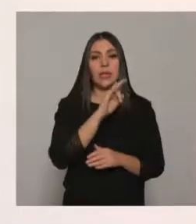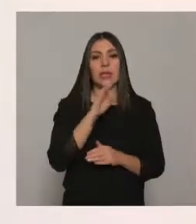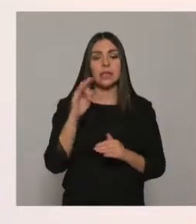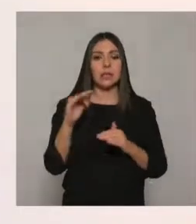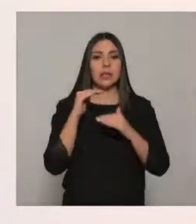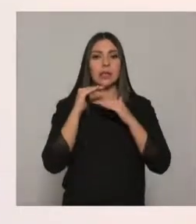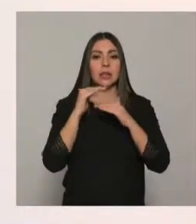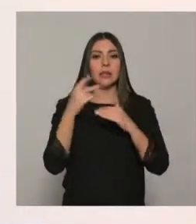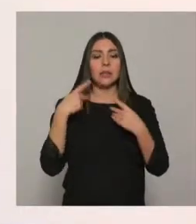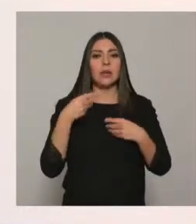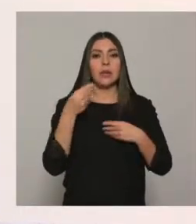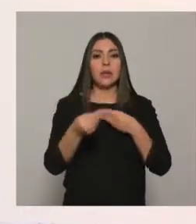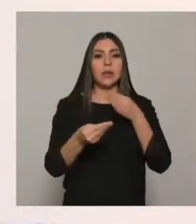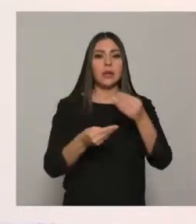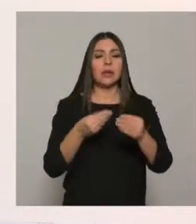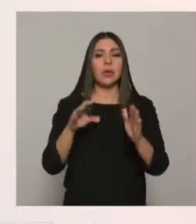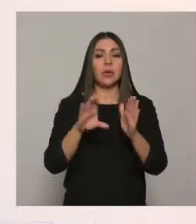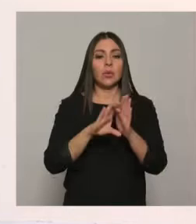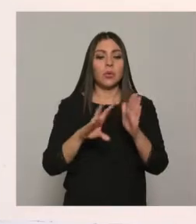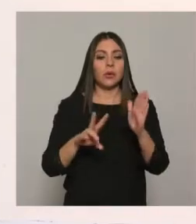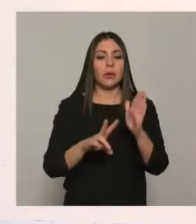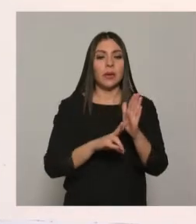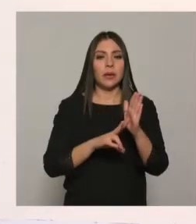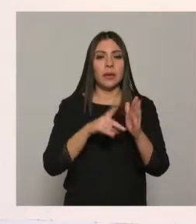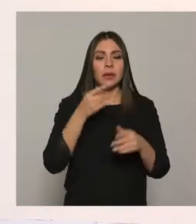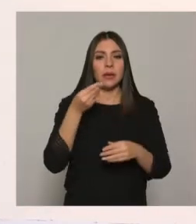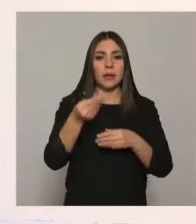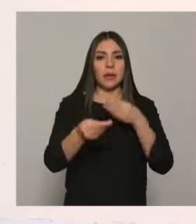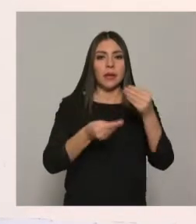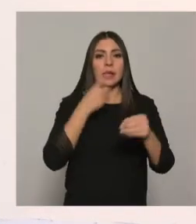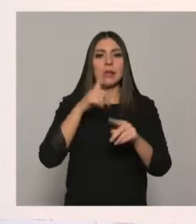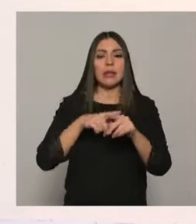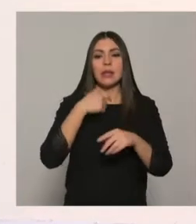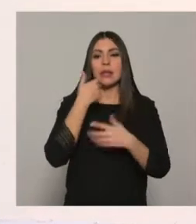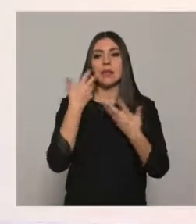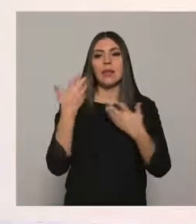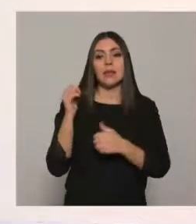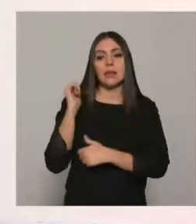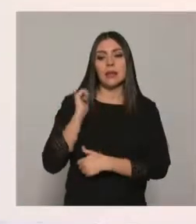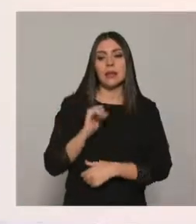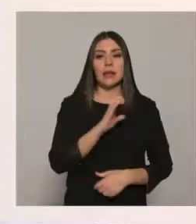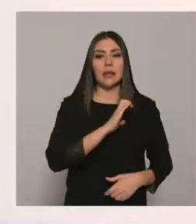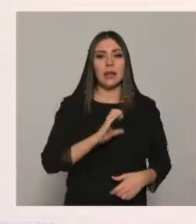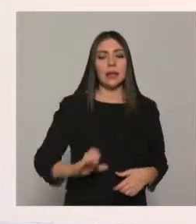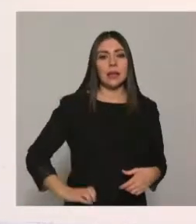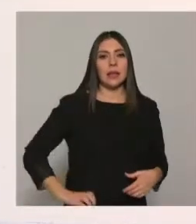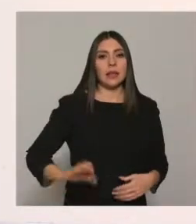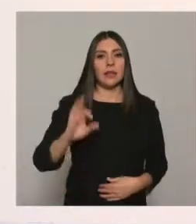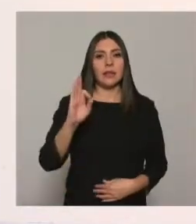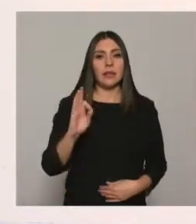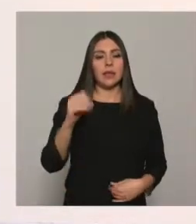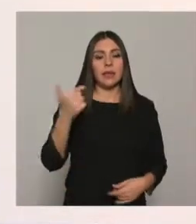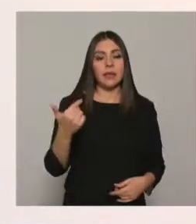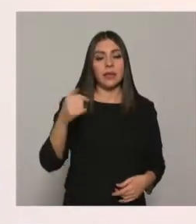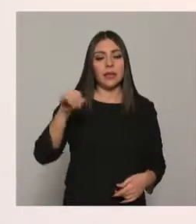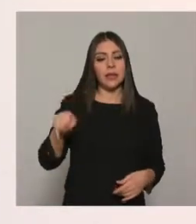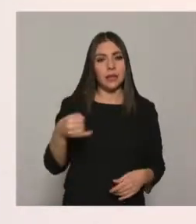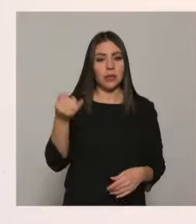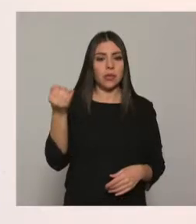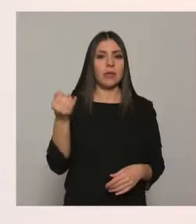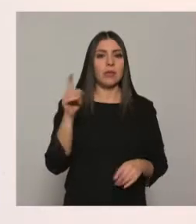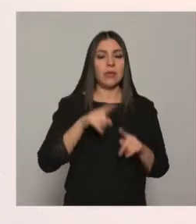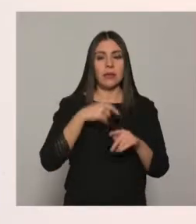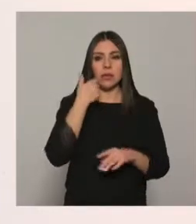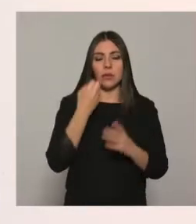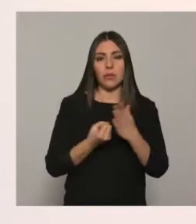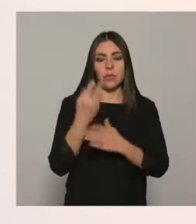su currículum y su candidatura a ocupar el cargo de lo que será la futura Fiscalía General de Justicia de la